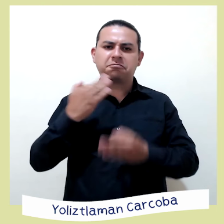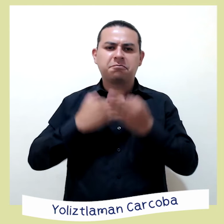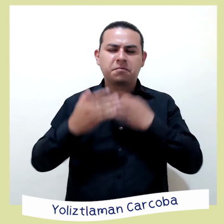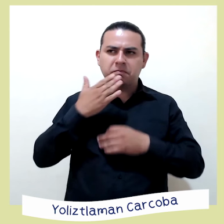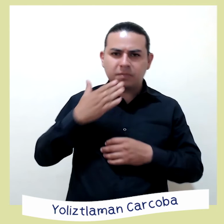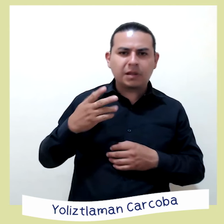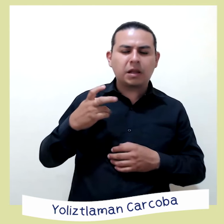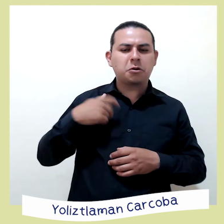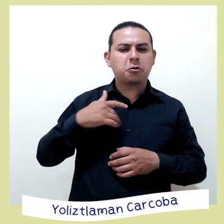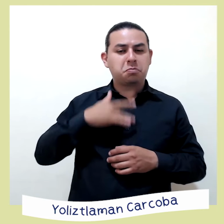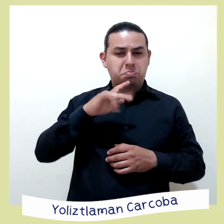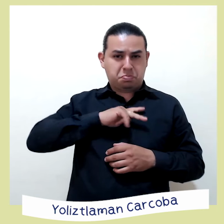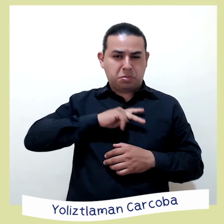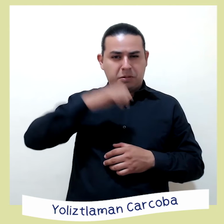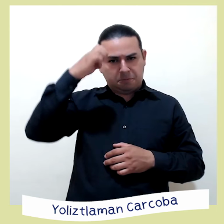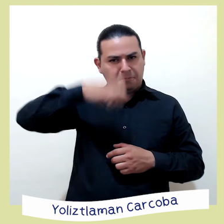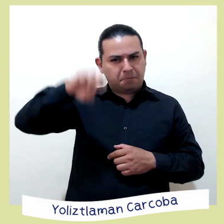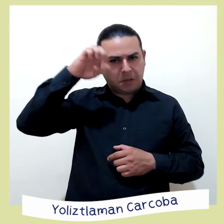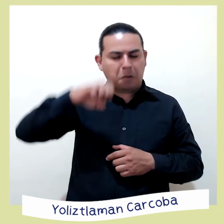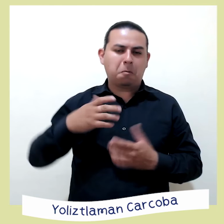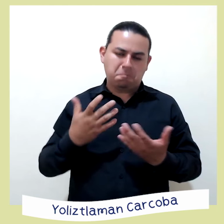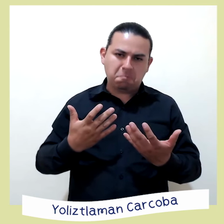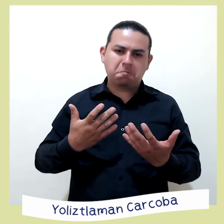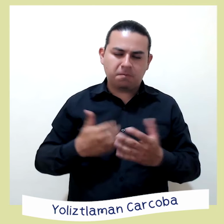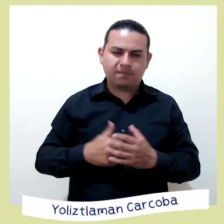la experiencia del